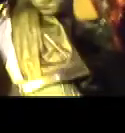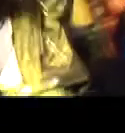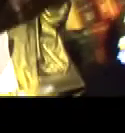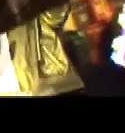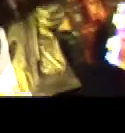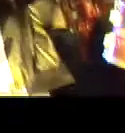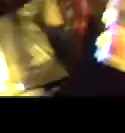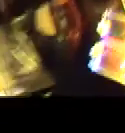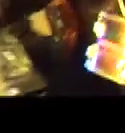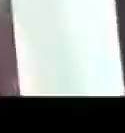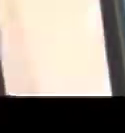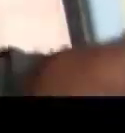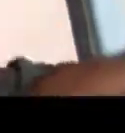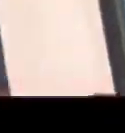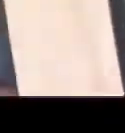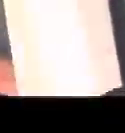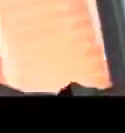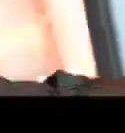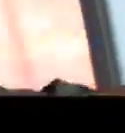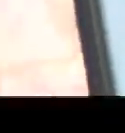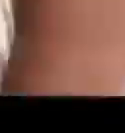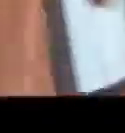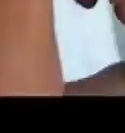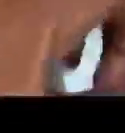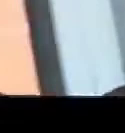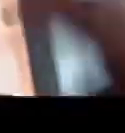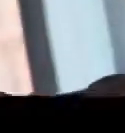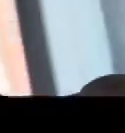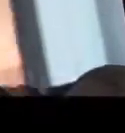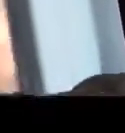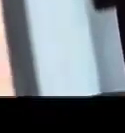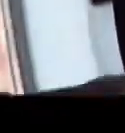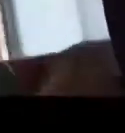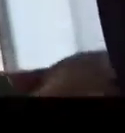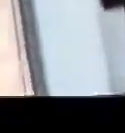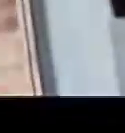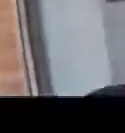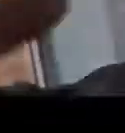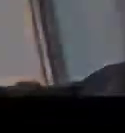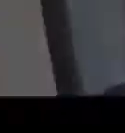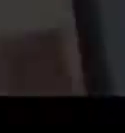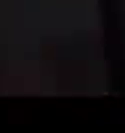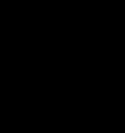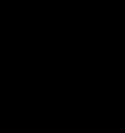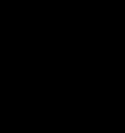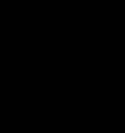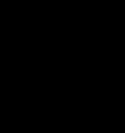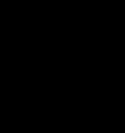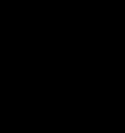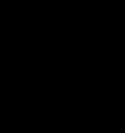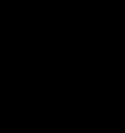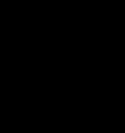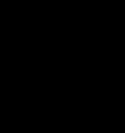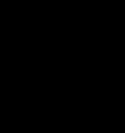¿Ustedes se creen perfectos? Usted es perfecto, él es perfecto. Oh my God.